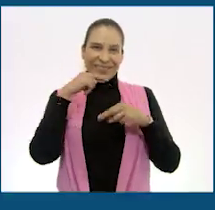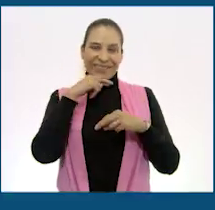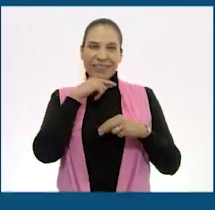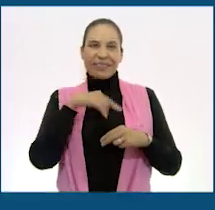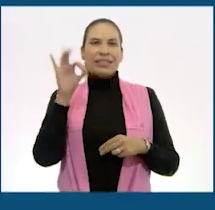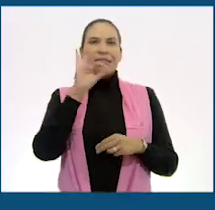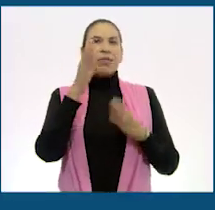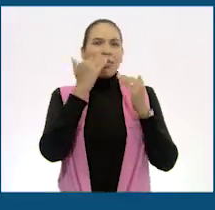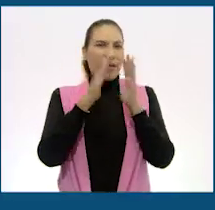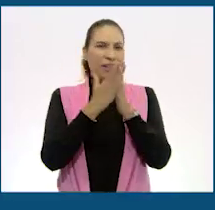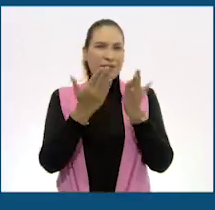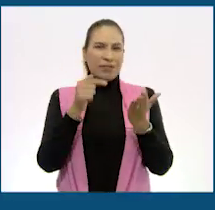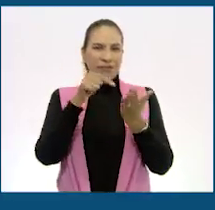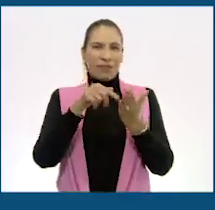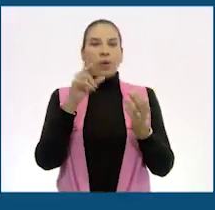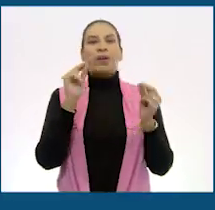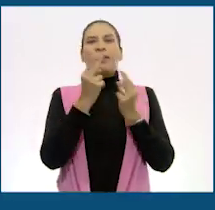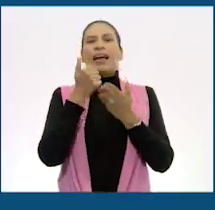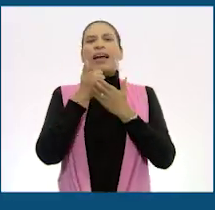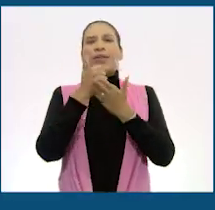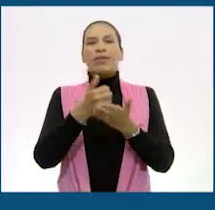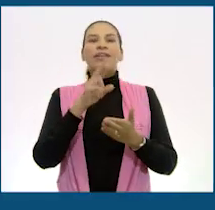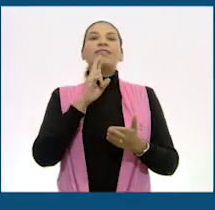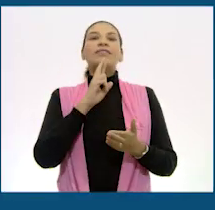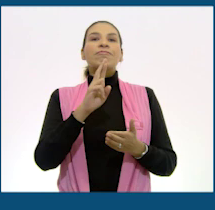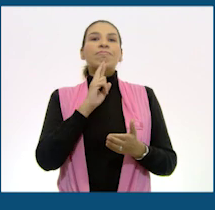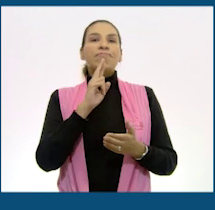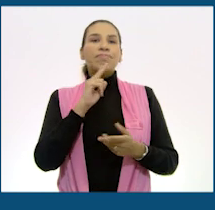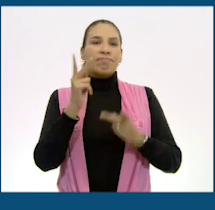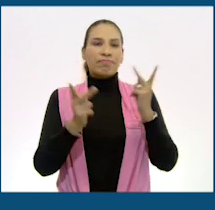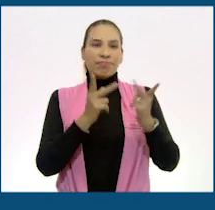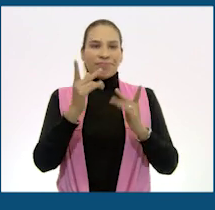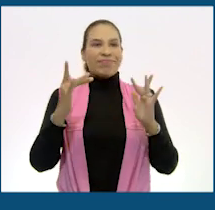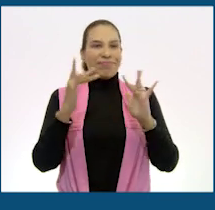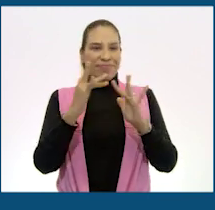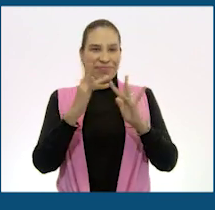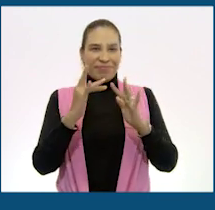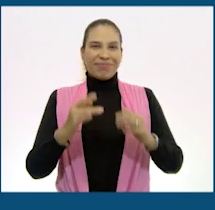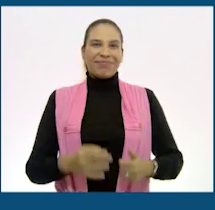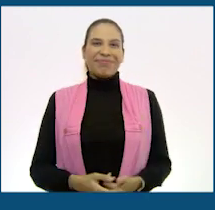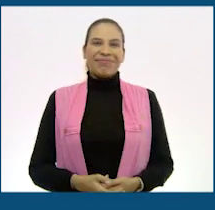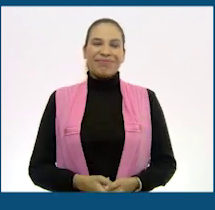Si no tienes el libro de texto o necesitas ayuda para responder las preguntas, contáctanos.